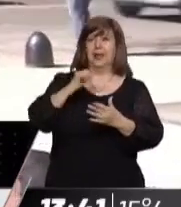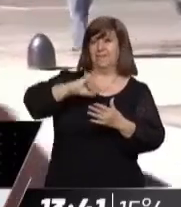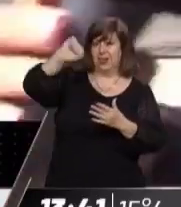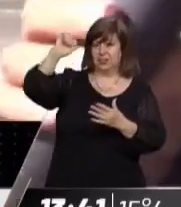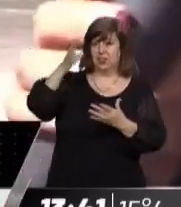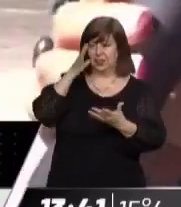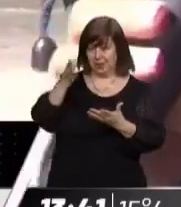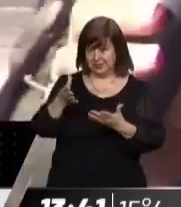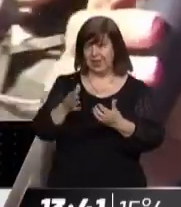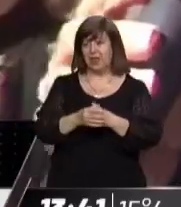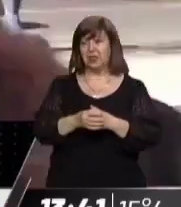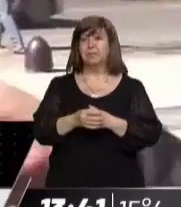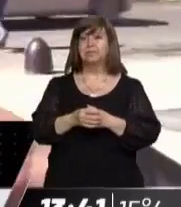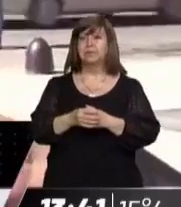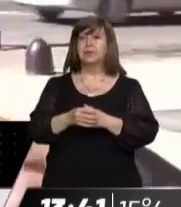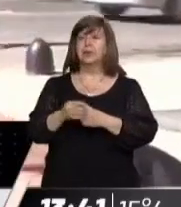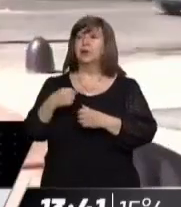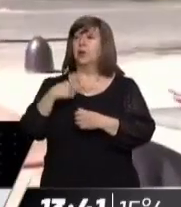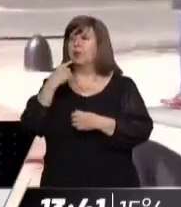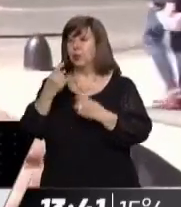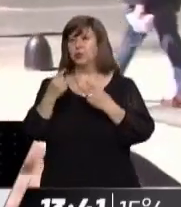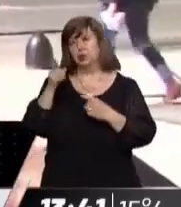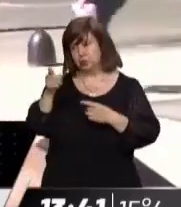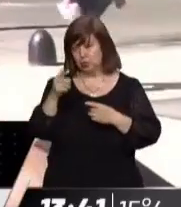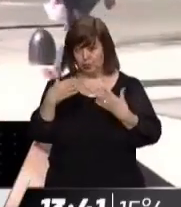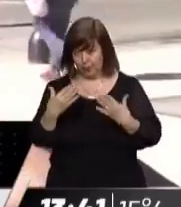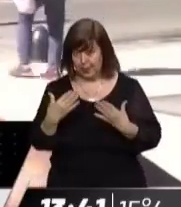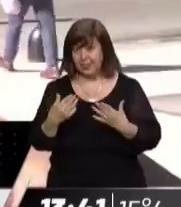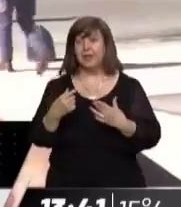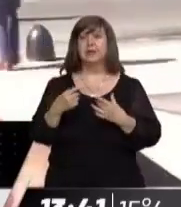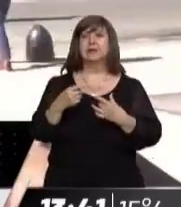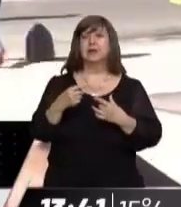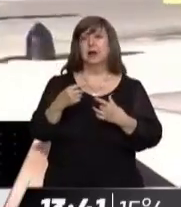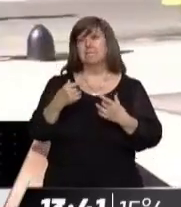había. ¿Alguna de estas te alcanza vos? Mira,